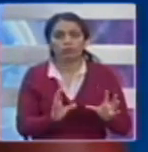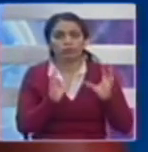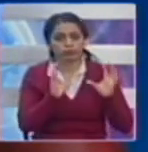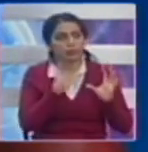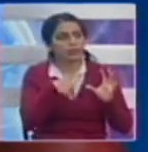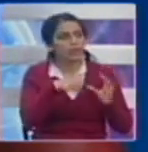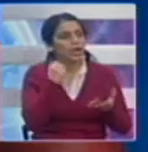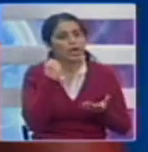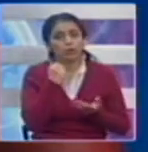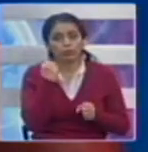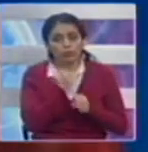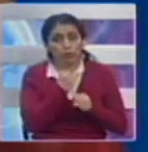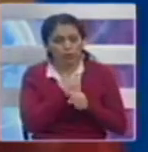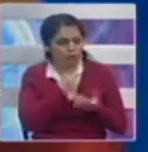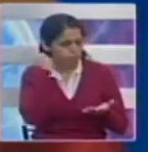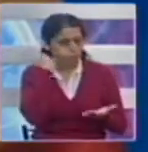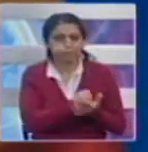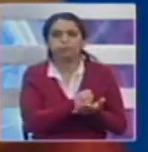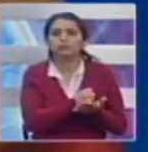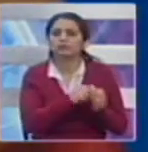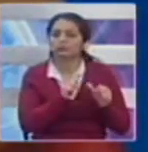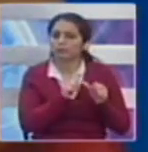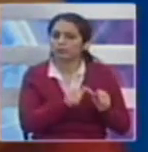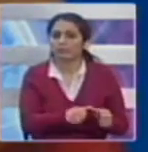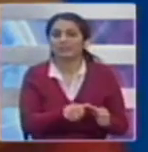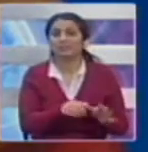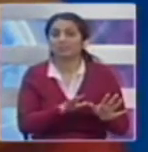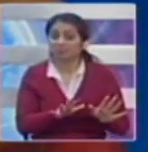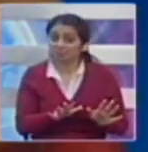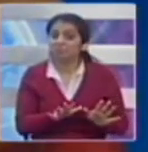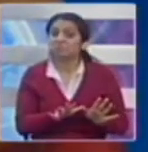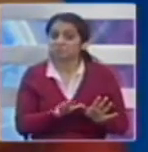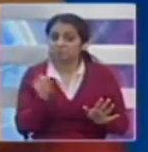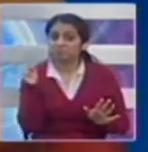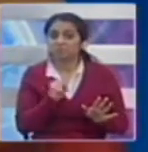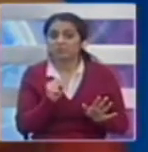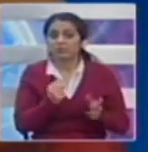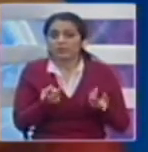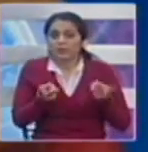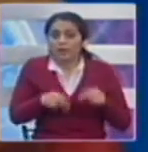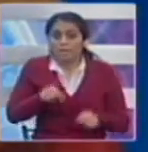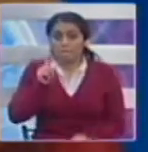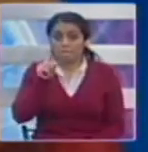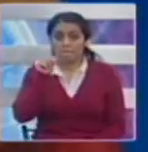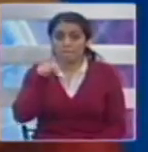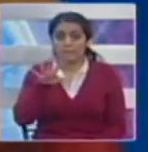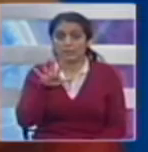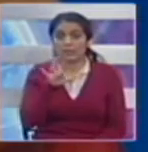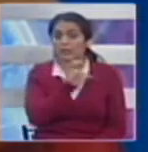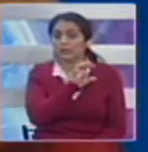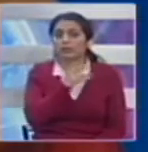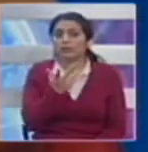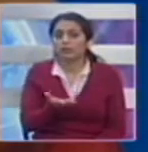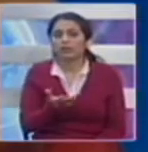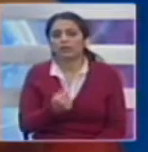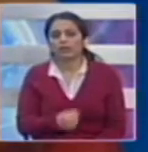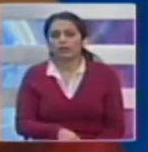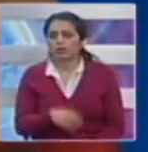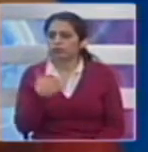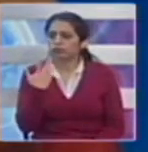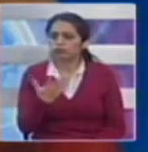son médicos especialistas a nivel nacional, y hemos entregado también 1.500, en los próximos días estaremos